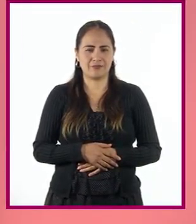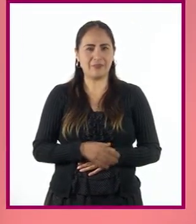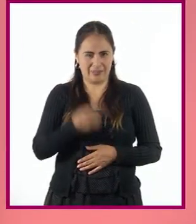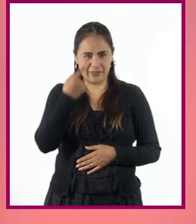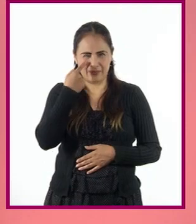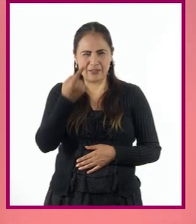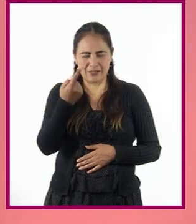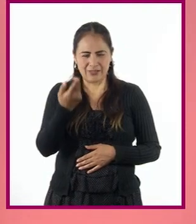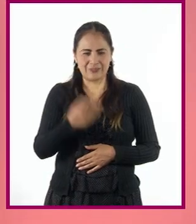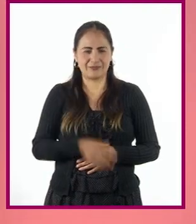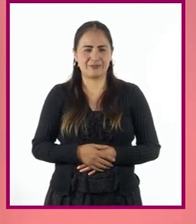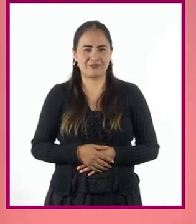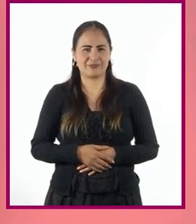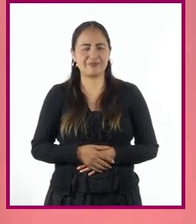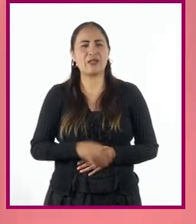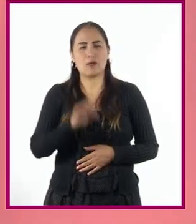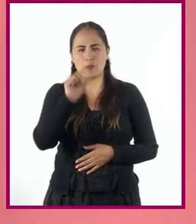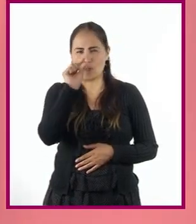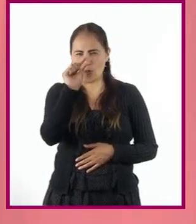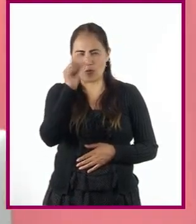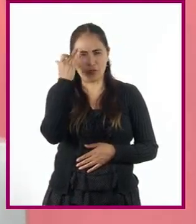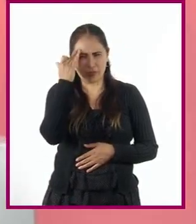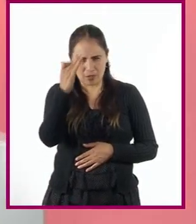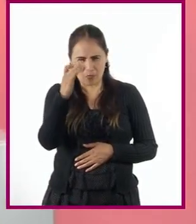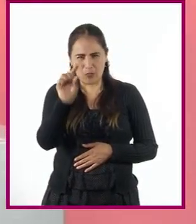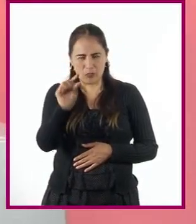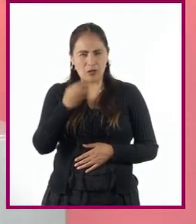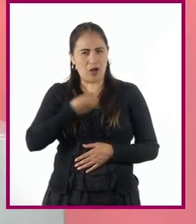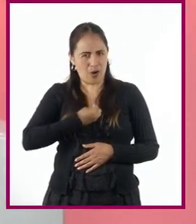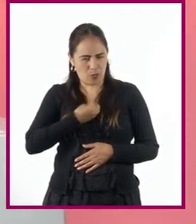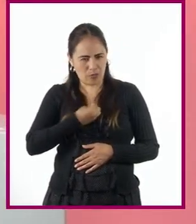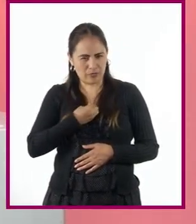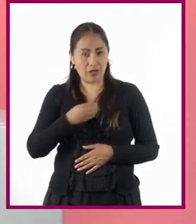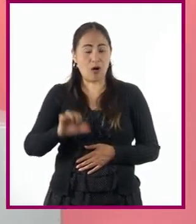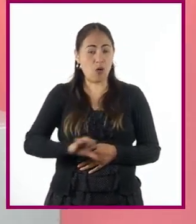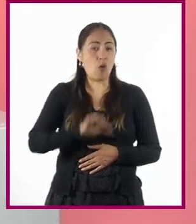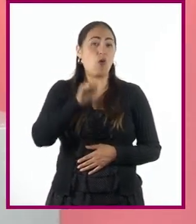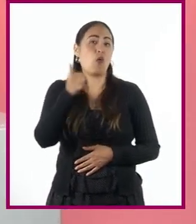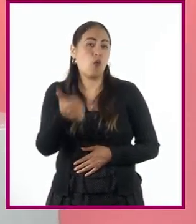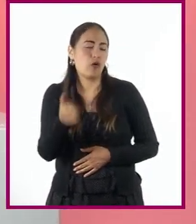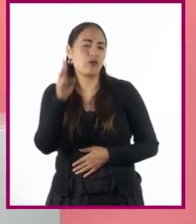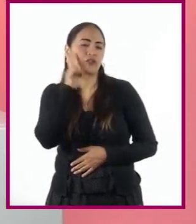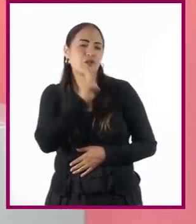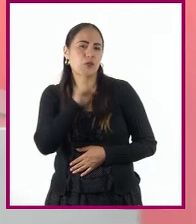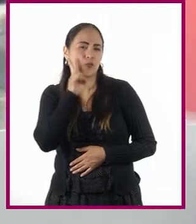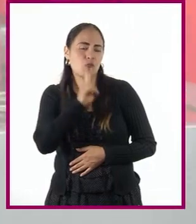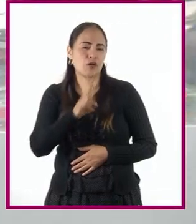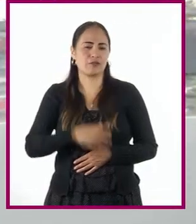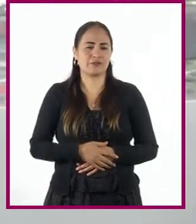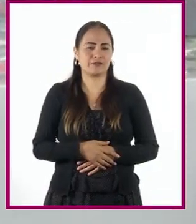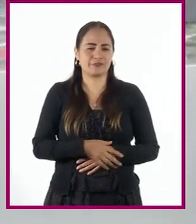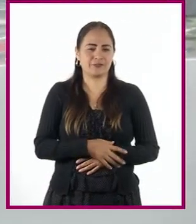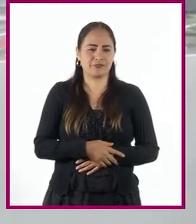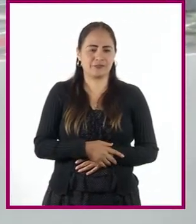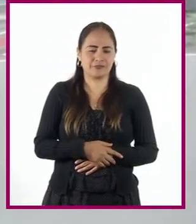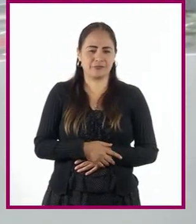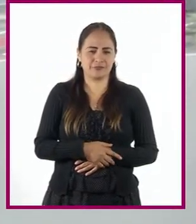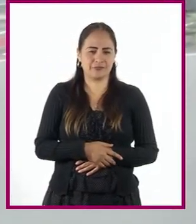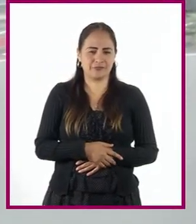vamos a ver aquí. Encendió todavía un poco, ¿verdad? Vamos a hacer otro experimento.